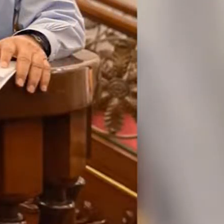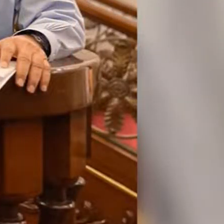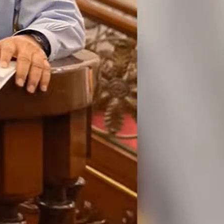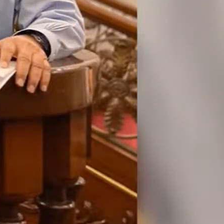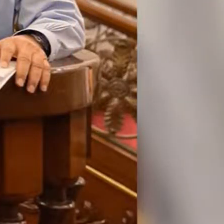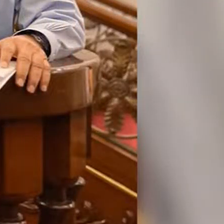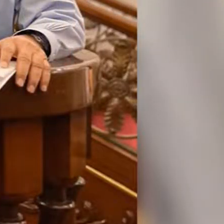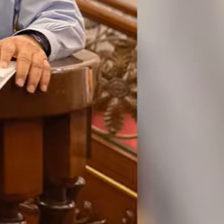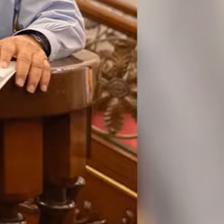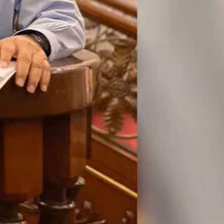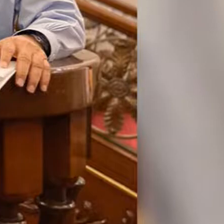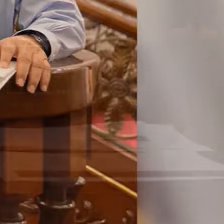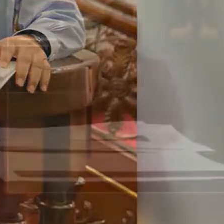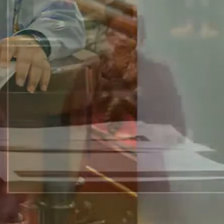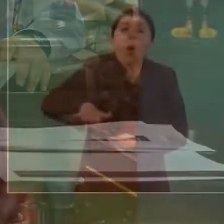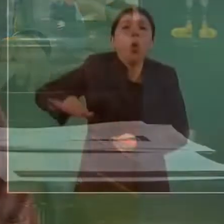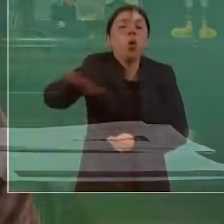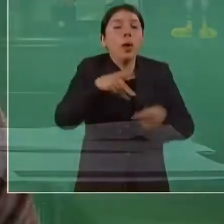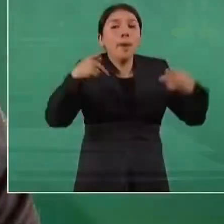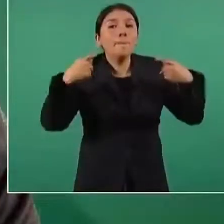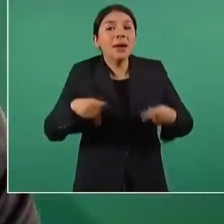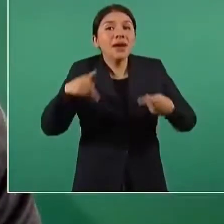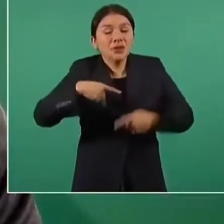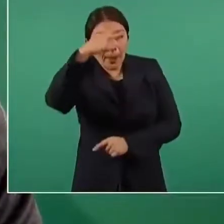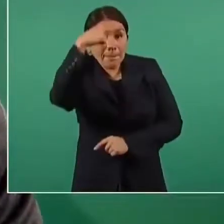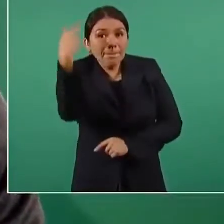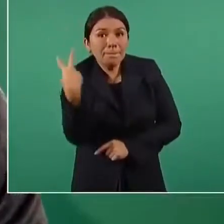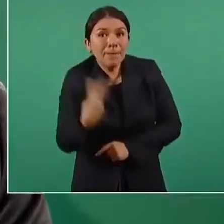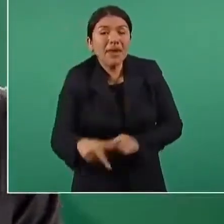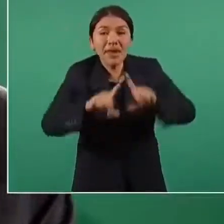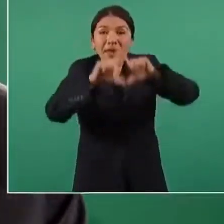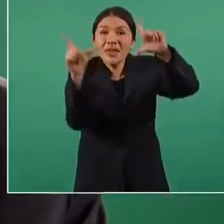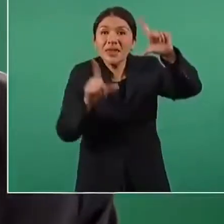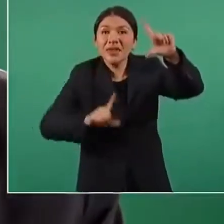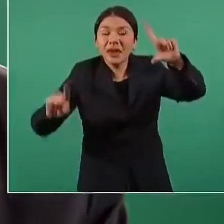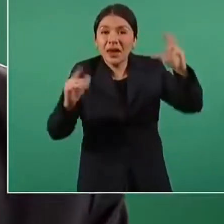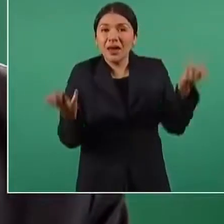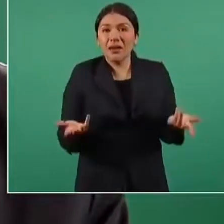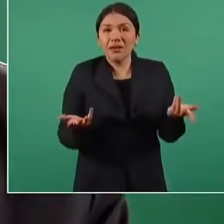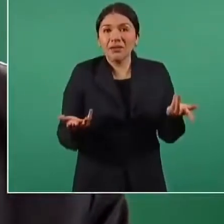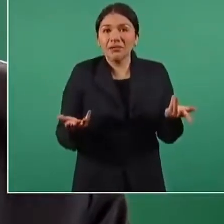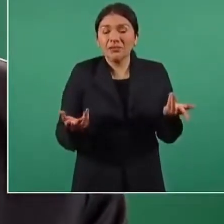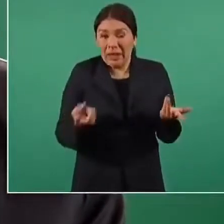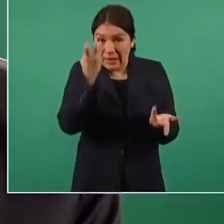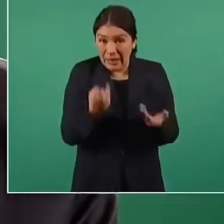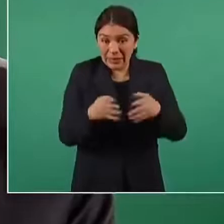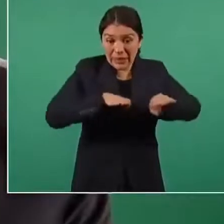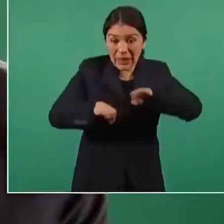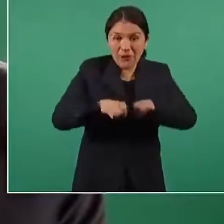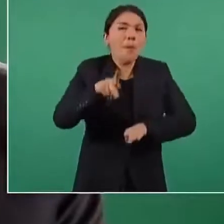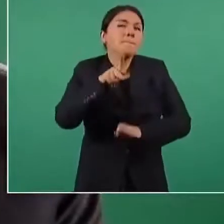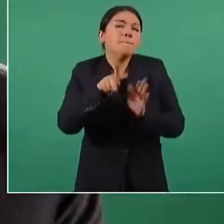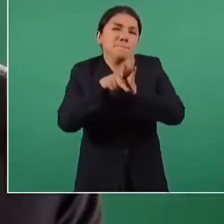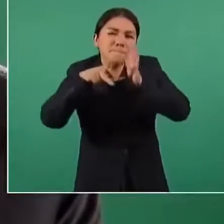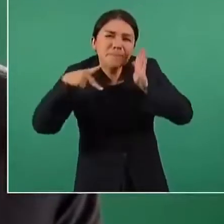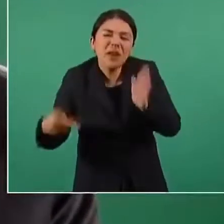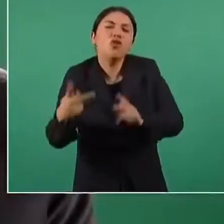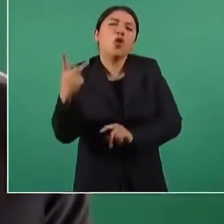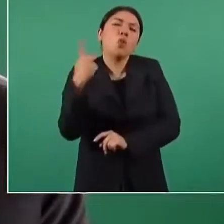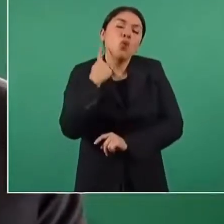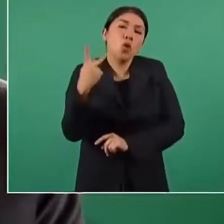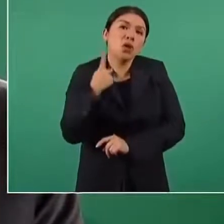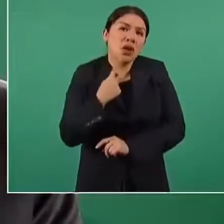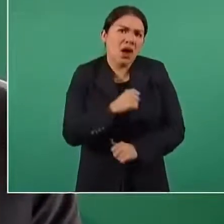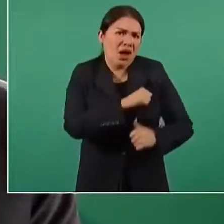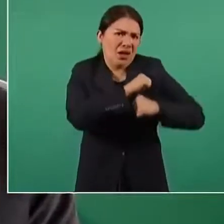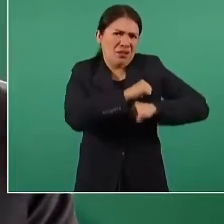una ideología. Ya veo que a algunos les molesta la falta de una ideología clara,